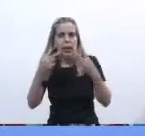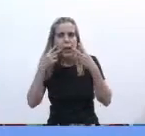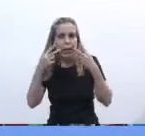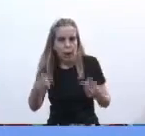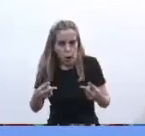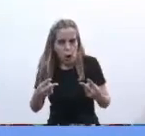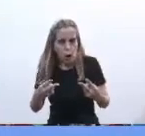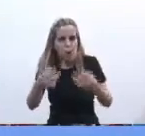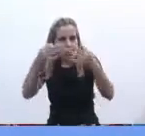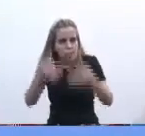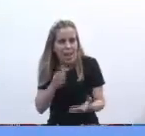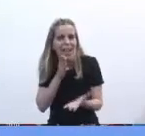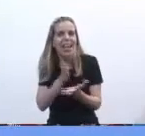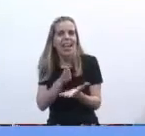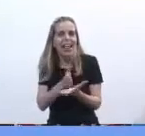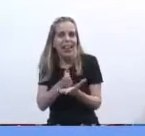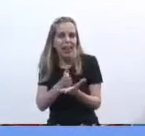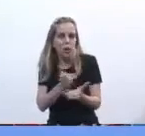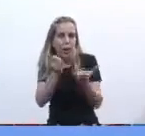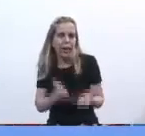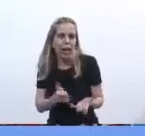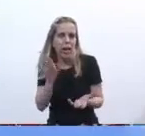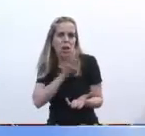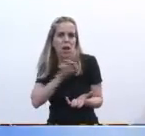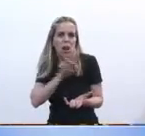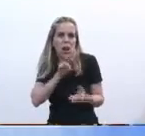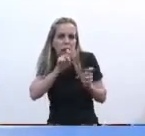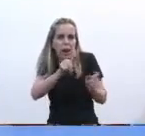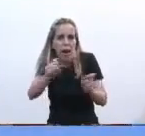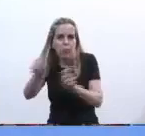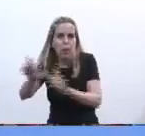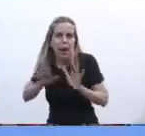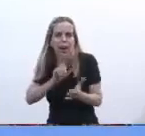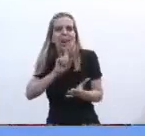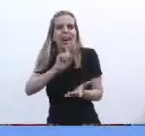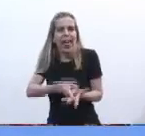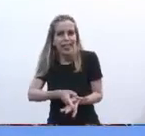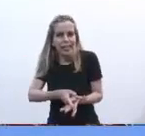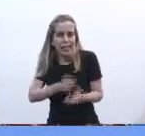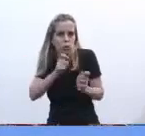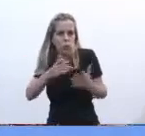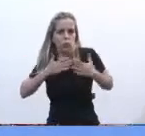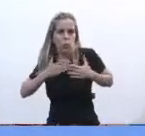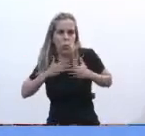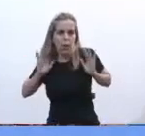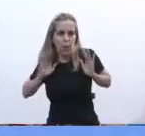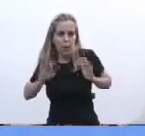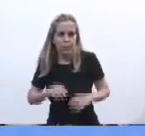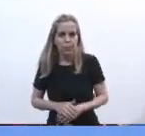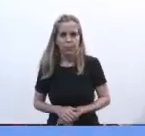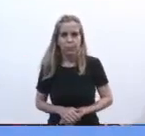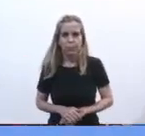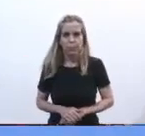respete el derecho que asiste a cada mujer al decidir sobre su propio cuerpo